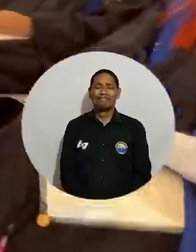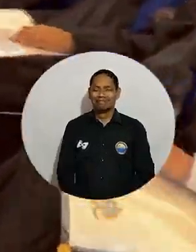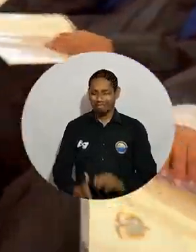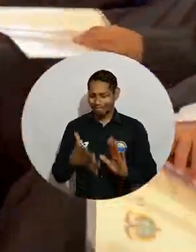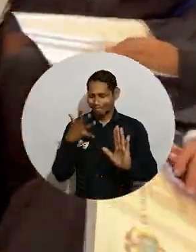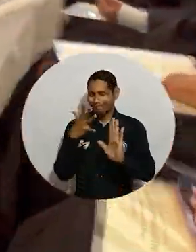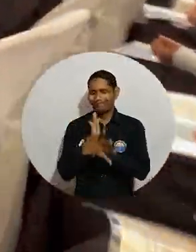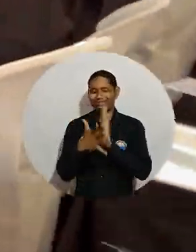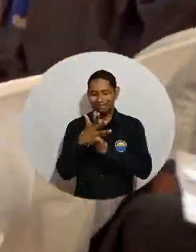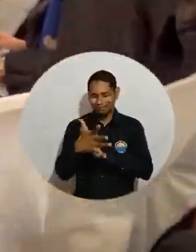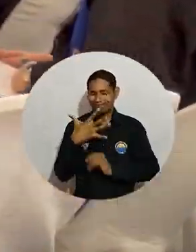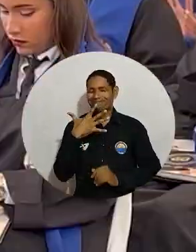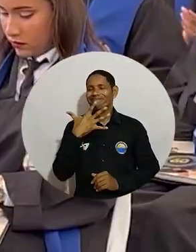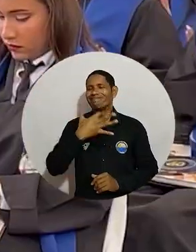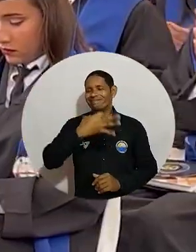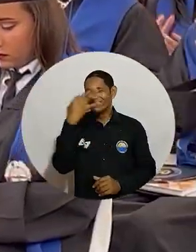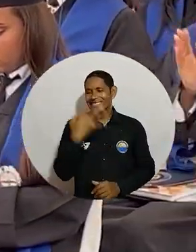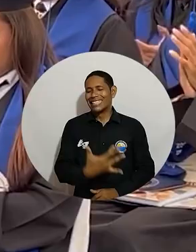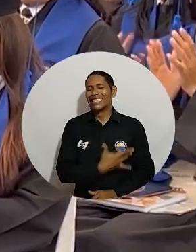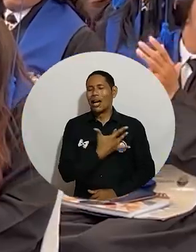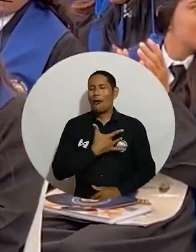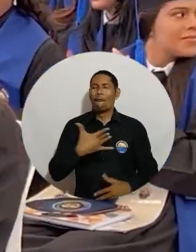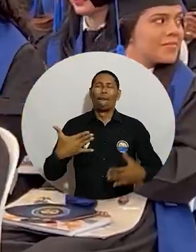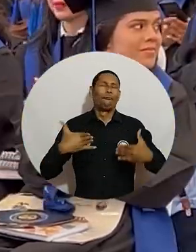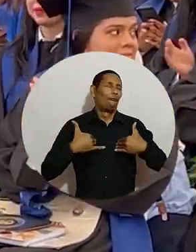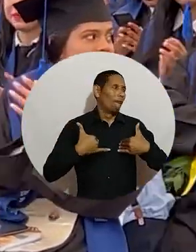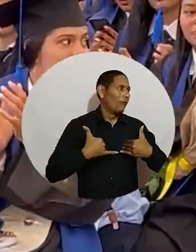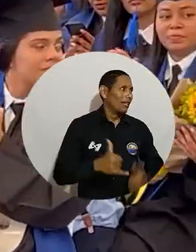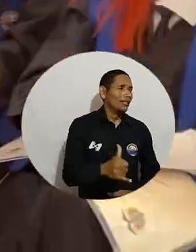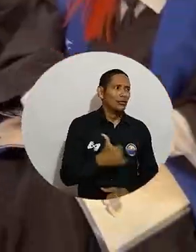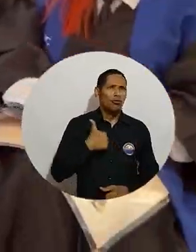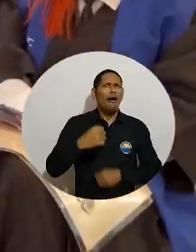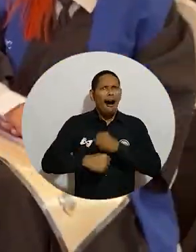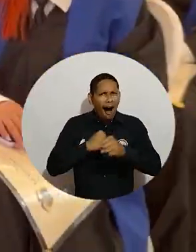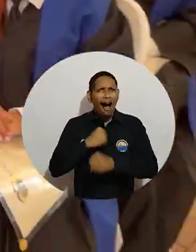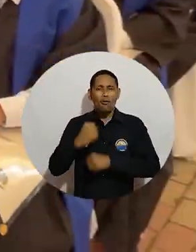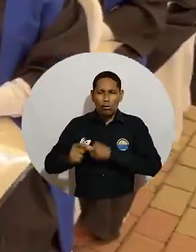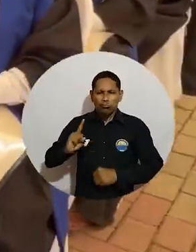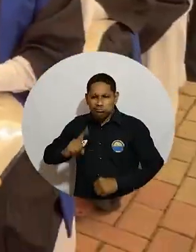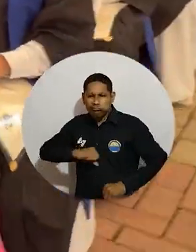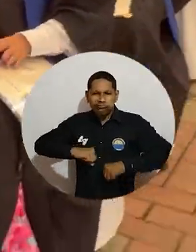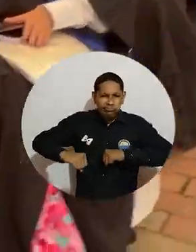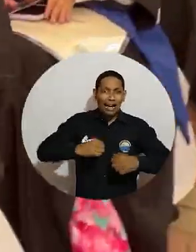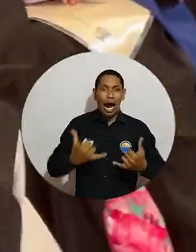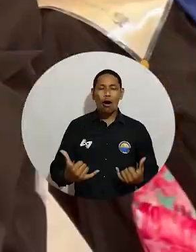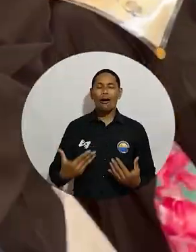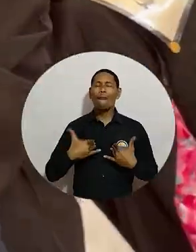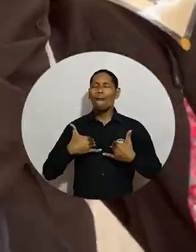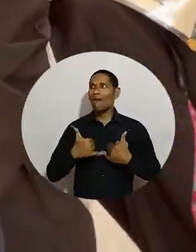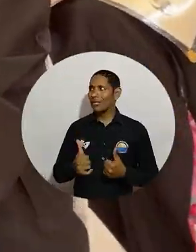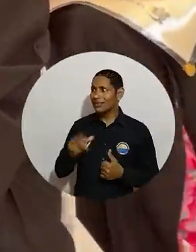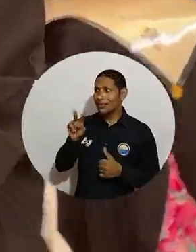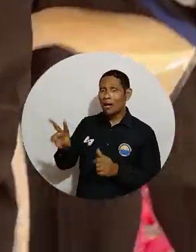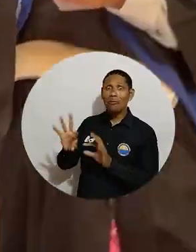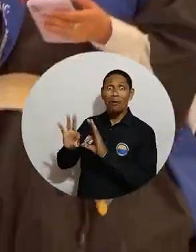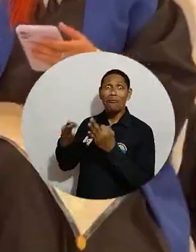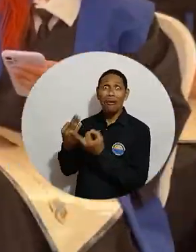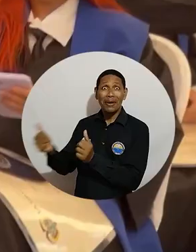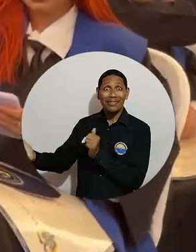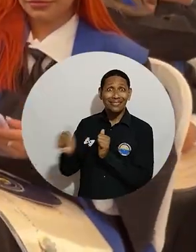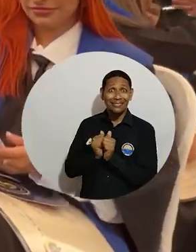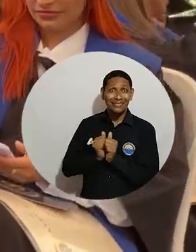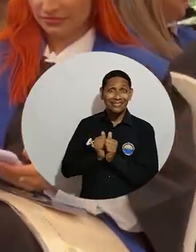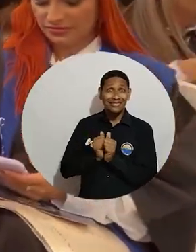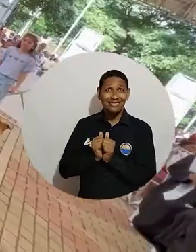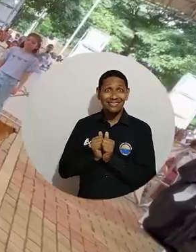La verdad es una emoción indescriptible, me siento muy contenta, feliz. Trabajé por muchos años por esto y me siento feliz de que mi familia esté hoy